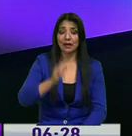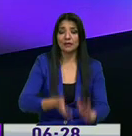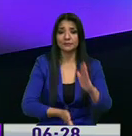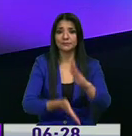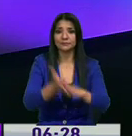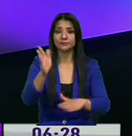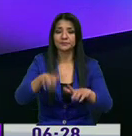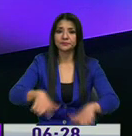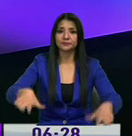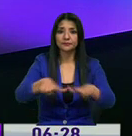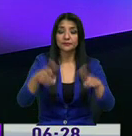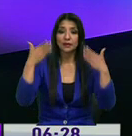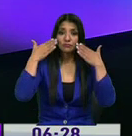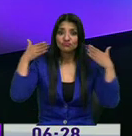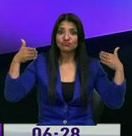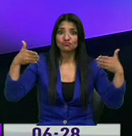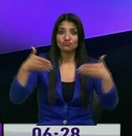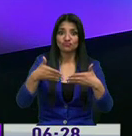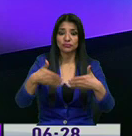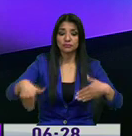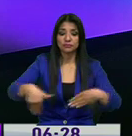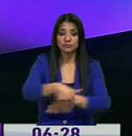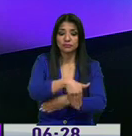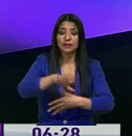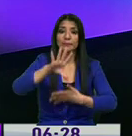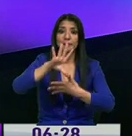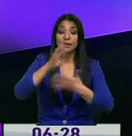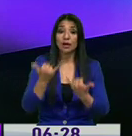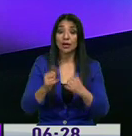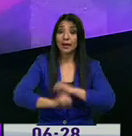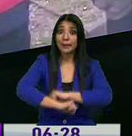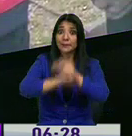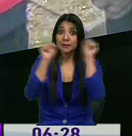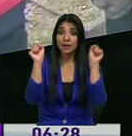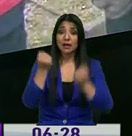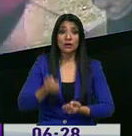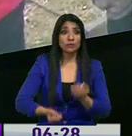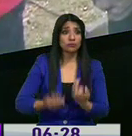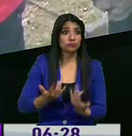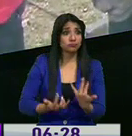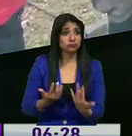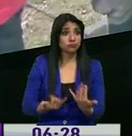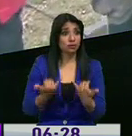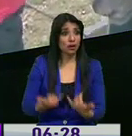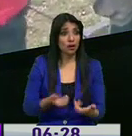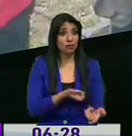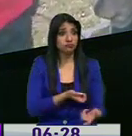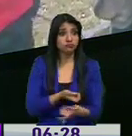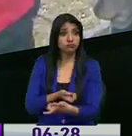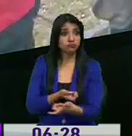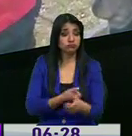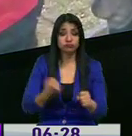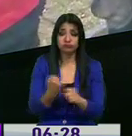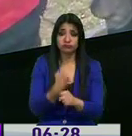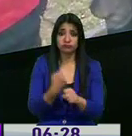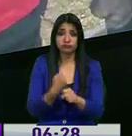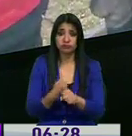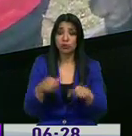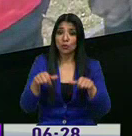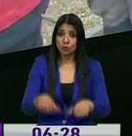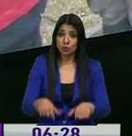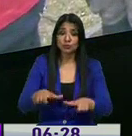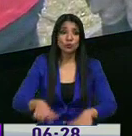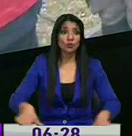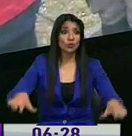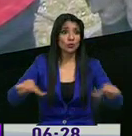marina de jesús y américa esta madrugada un incendio en este momento los bomberos están trabajando ahí y sufría justamente está